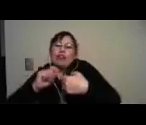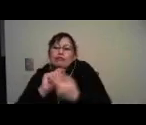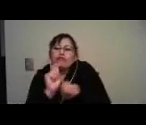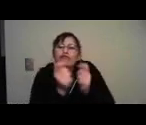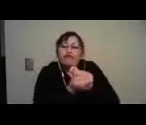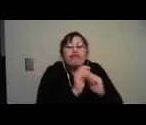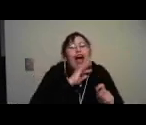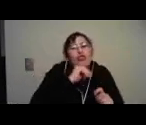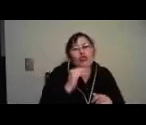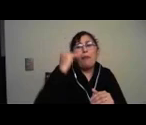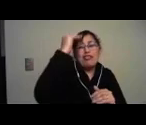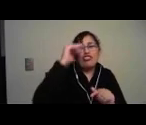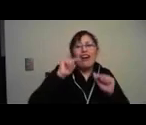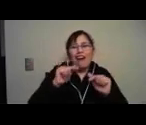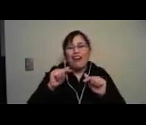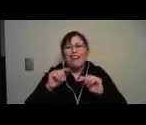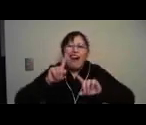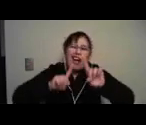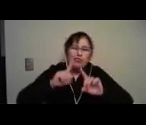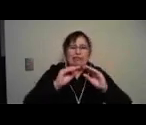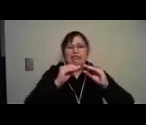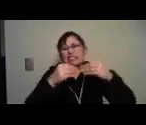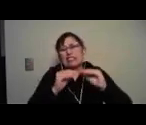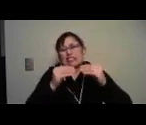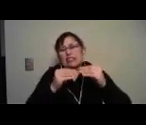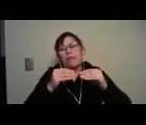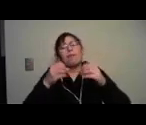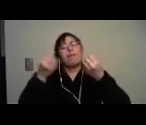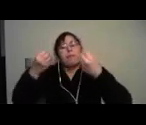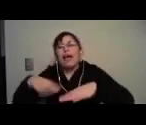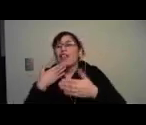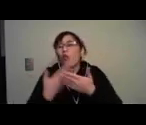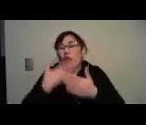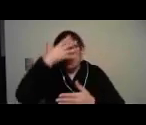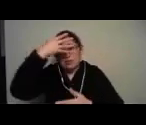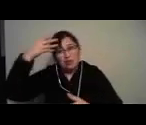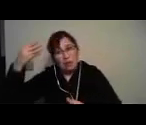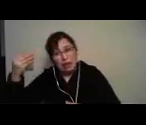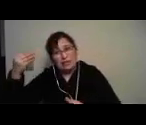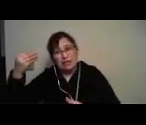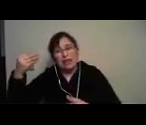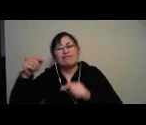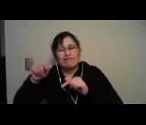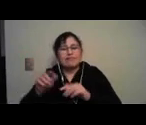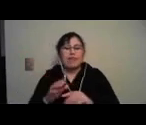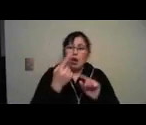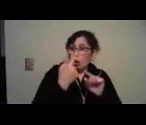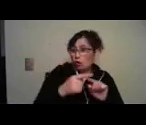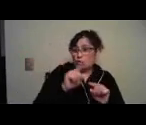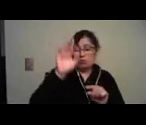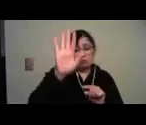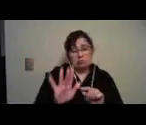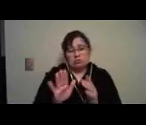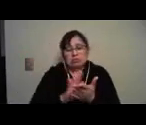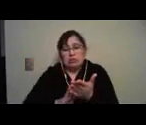que otras desde lo cognitivo, ¿cierto? Pero que eso tiene que ver con características personales que además pueden